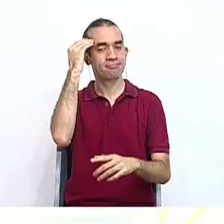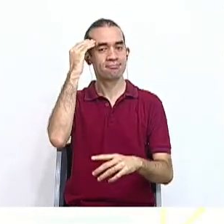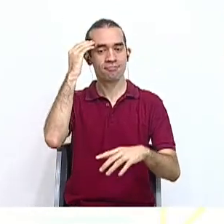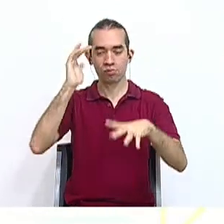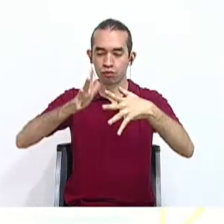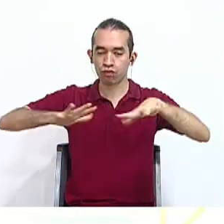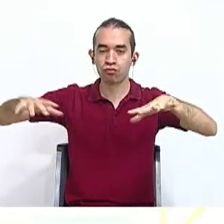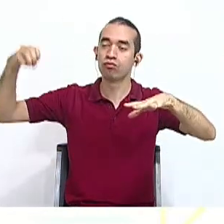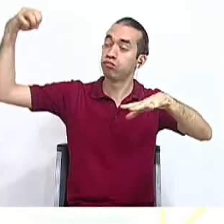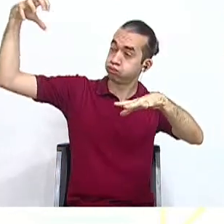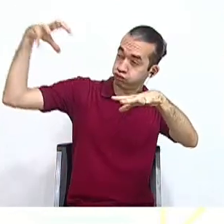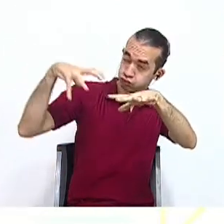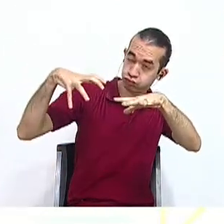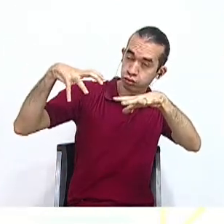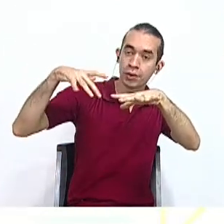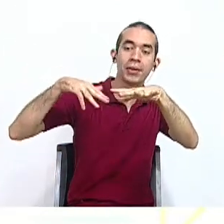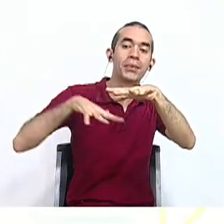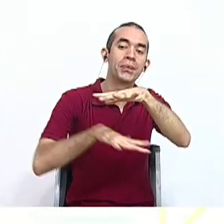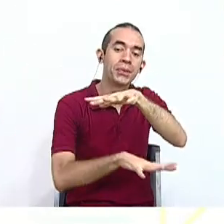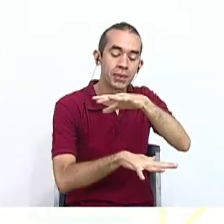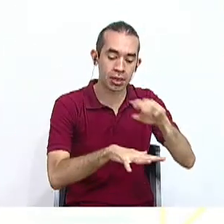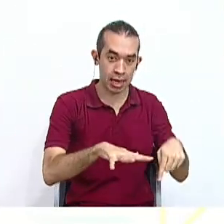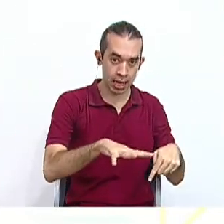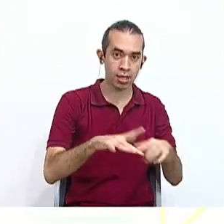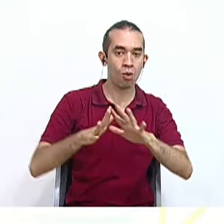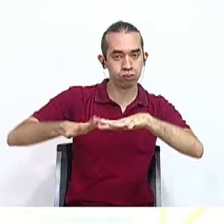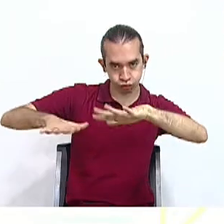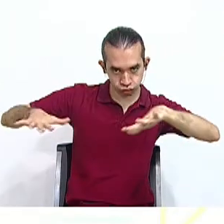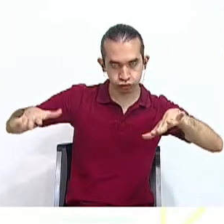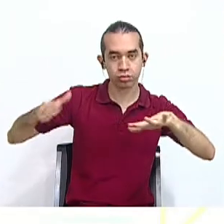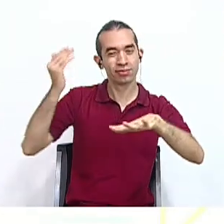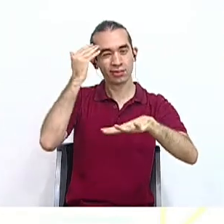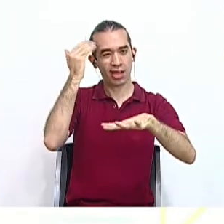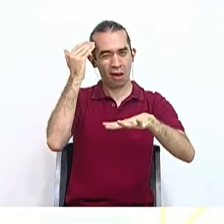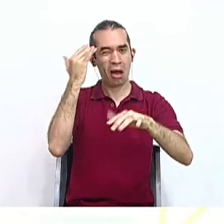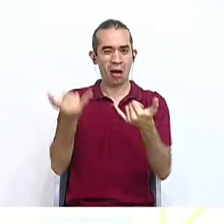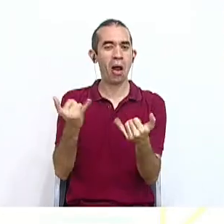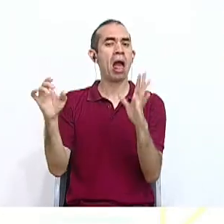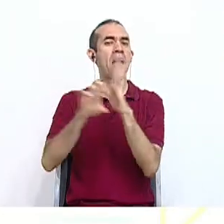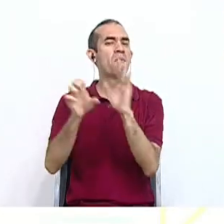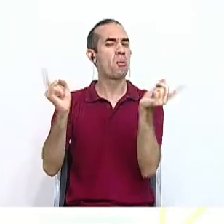luz que pasa por cierto material líquido. En nuestro caso, vamos a